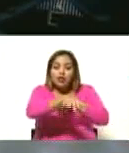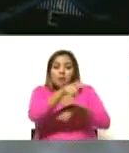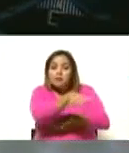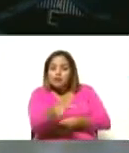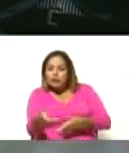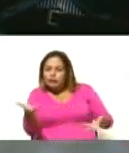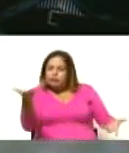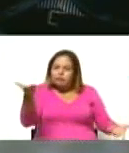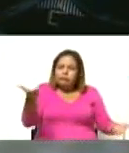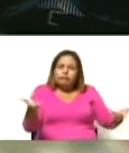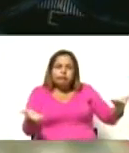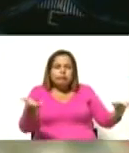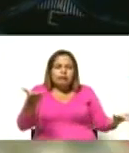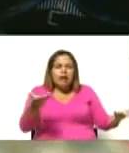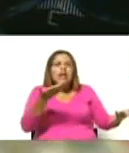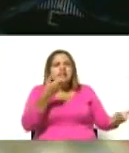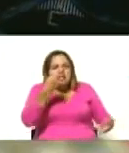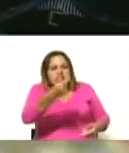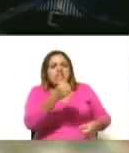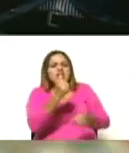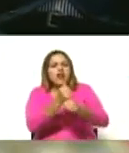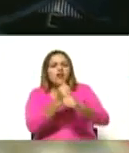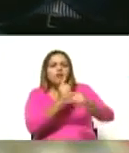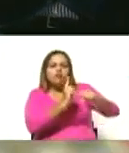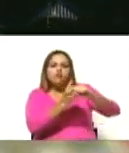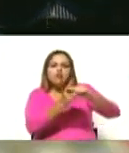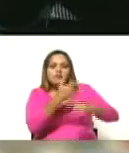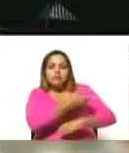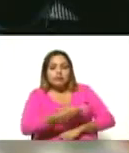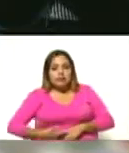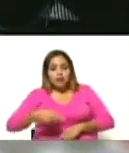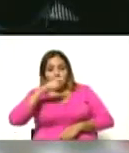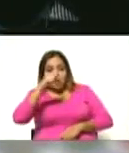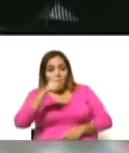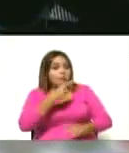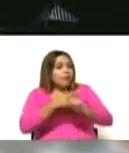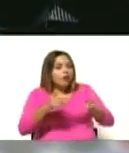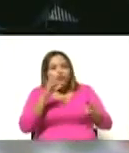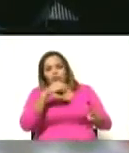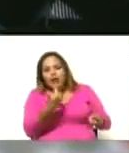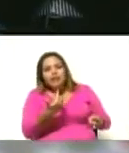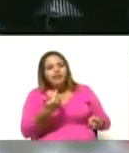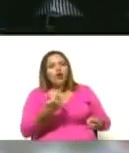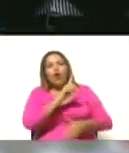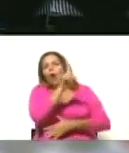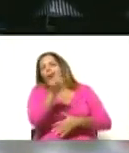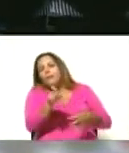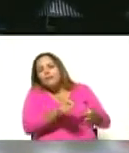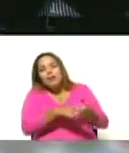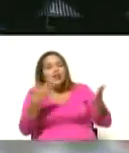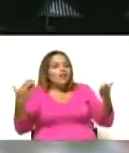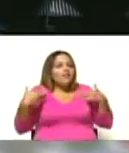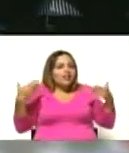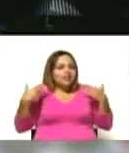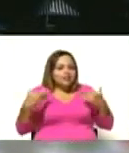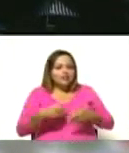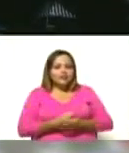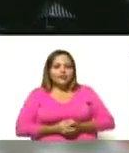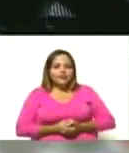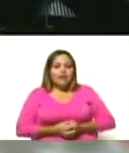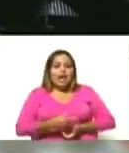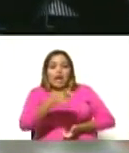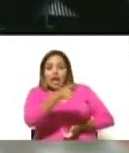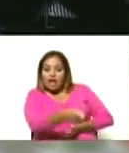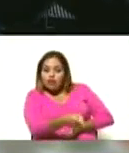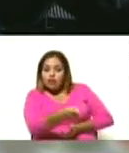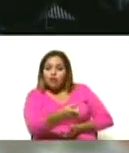valoran positivamente la gestión del presidente, aunque no están conformes. Esta es una valoración que